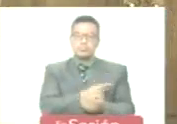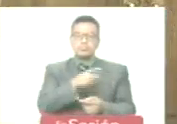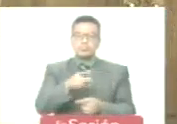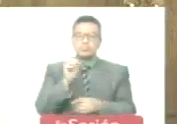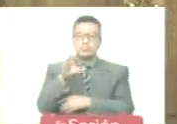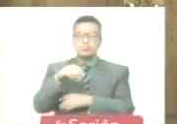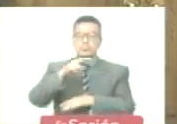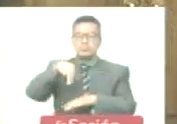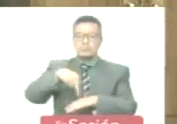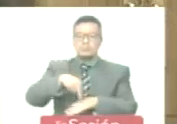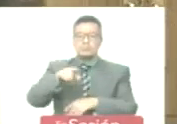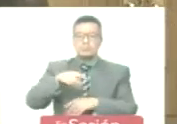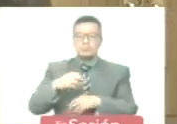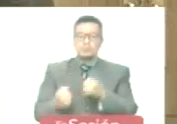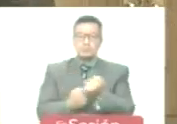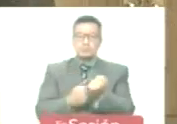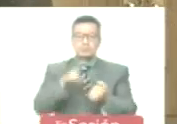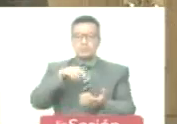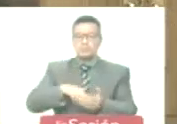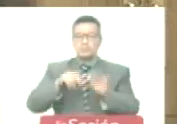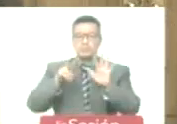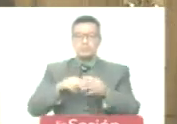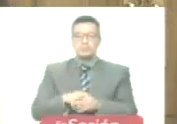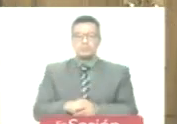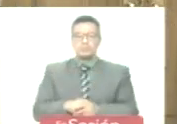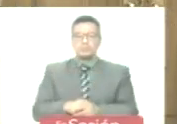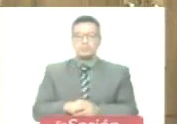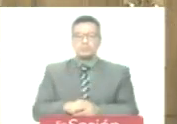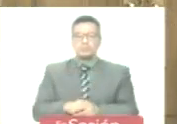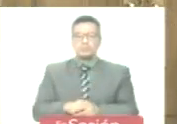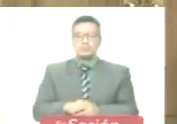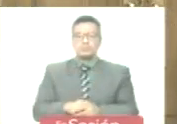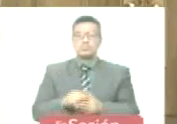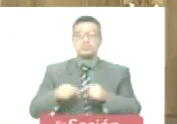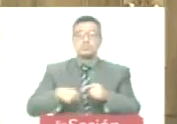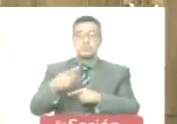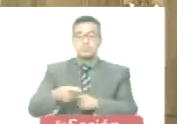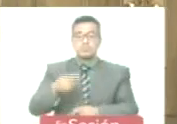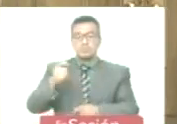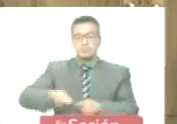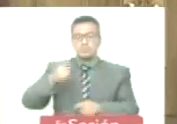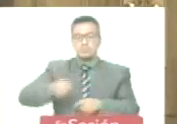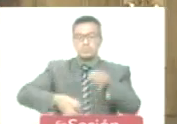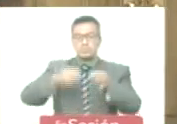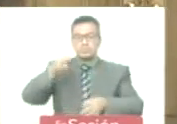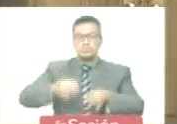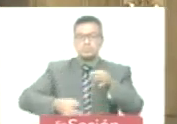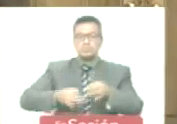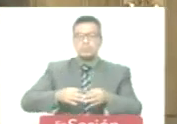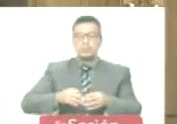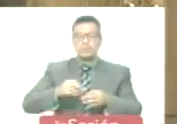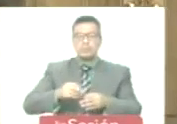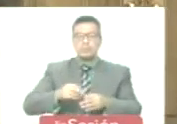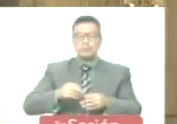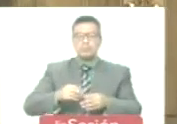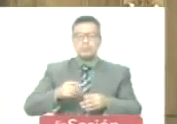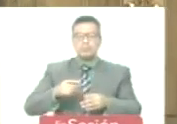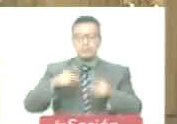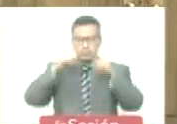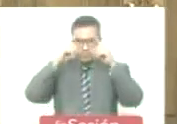Asamblea Nacional en el 2007. A través del Tribunal Supremo de Justicia hay una